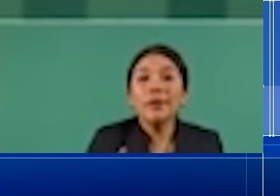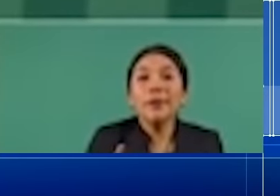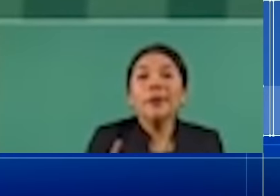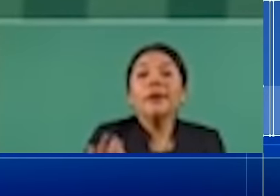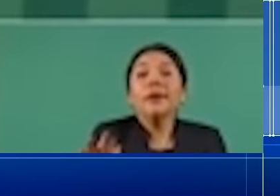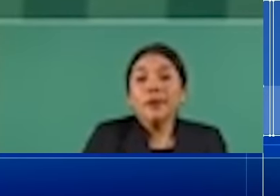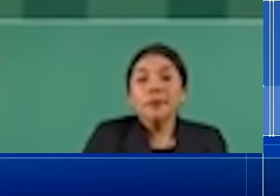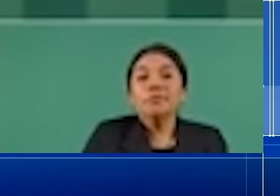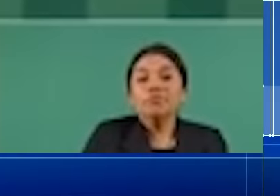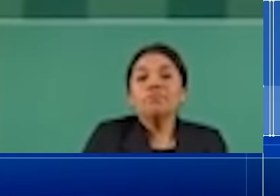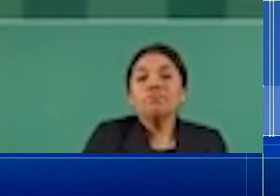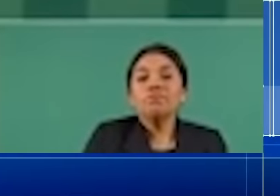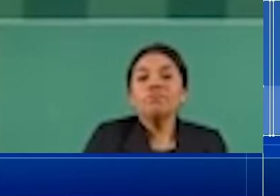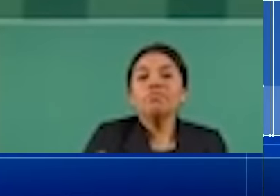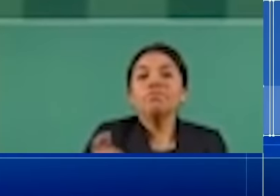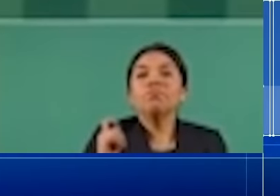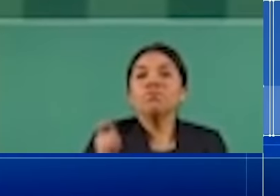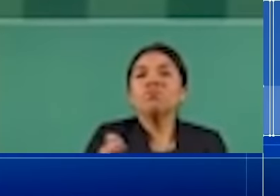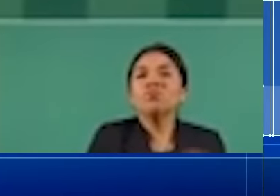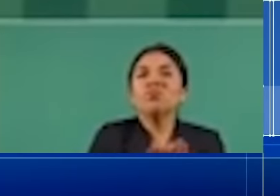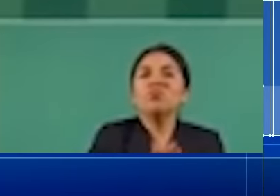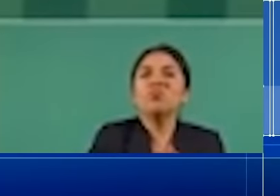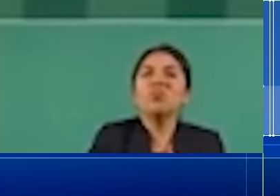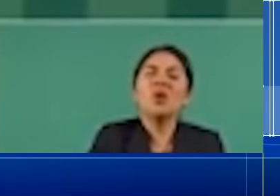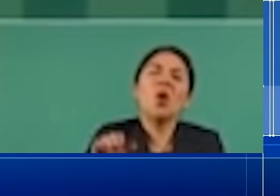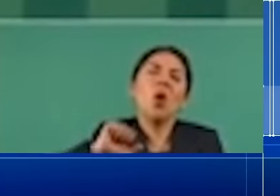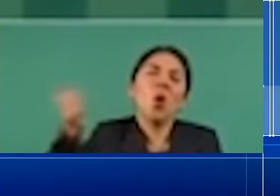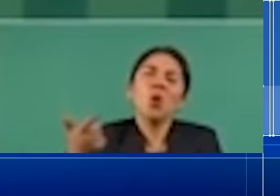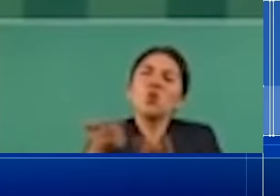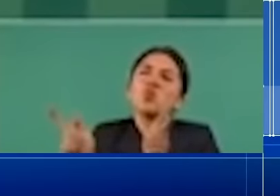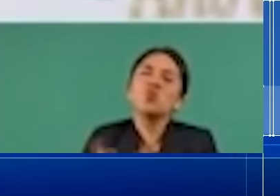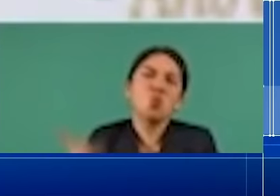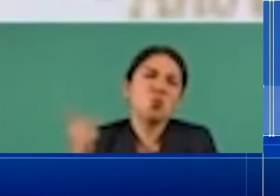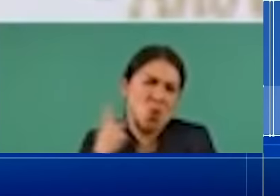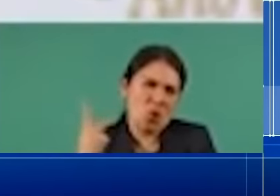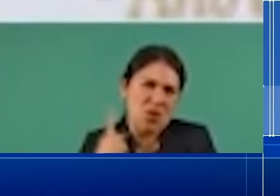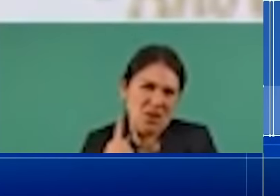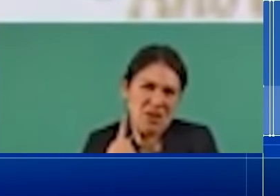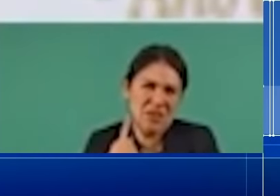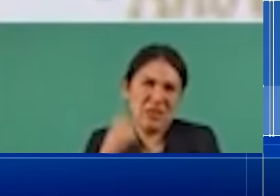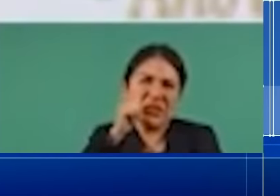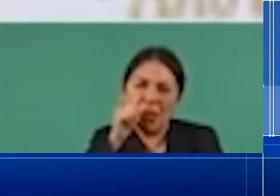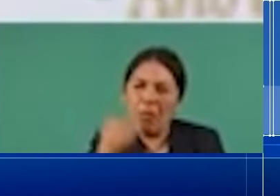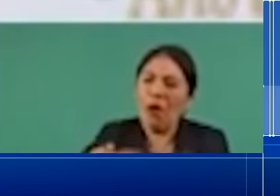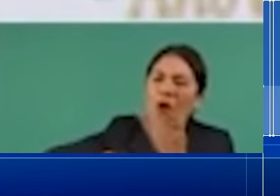que son con nosotros muy exigentes, eran